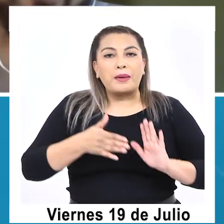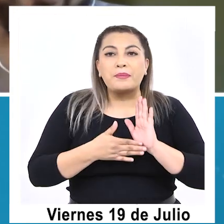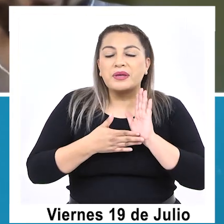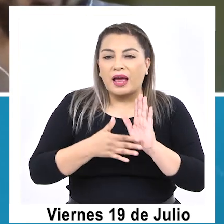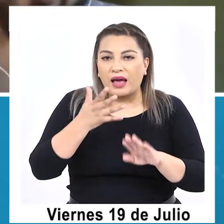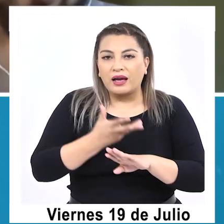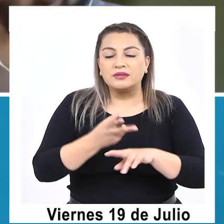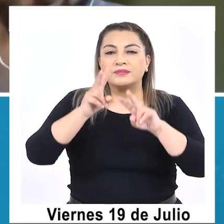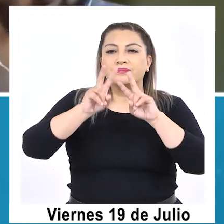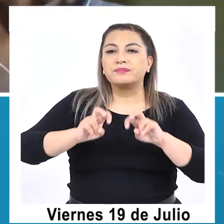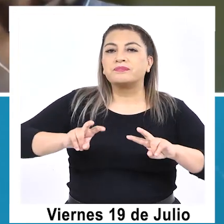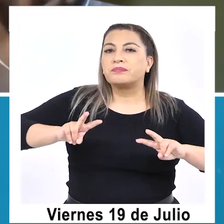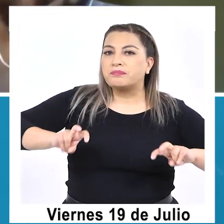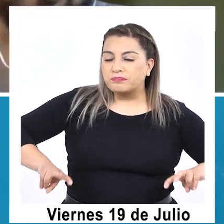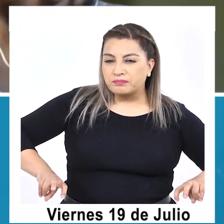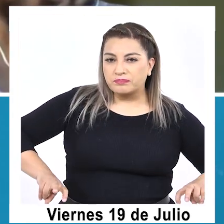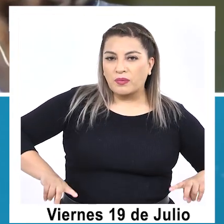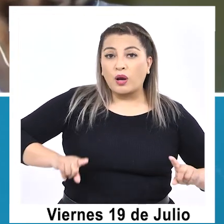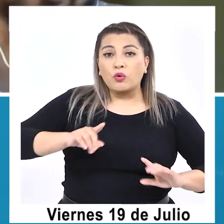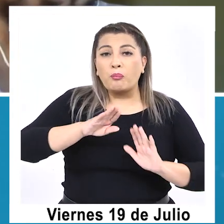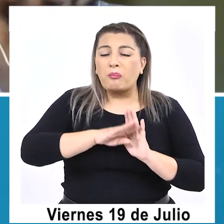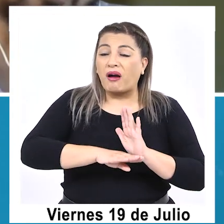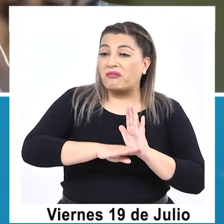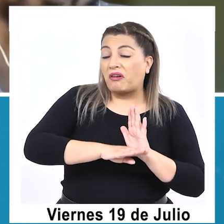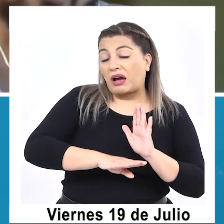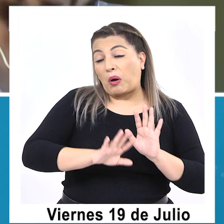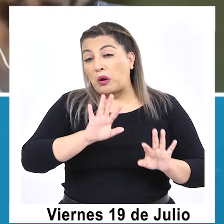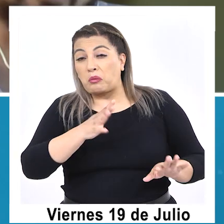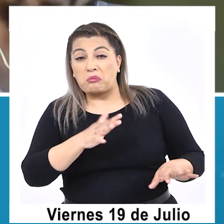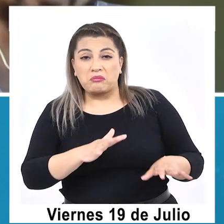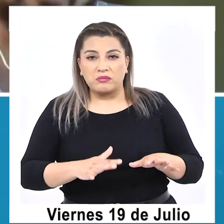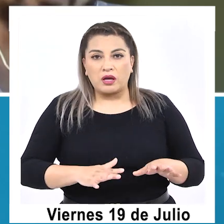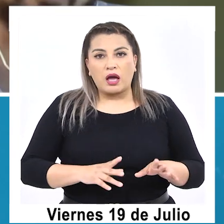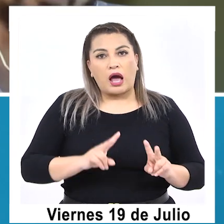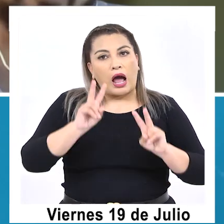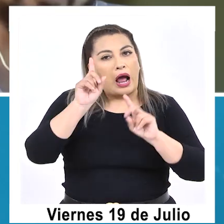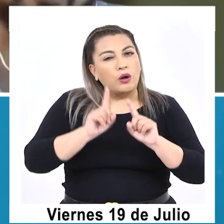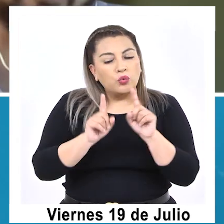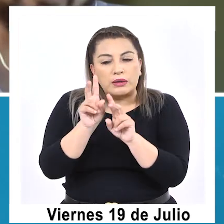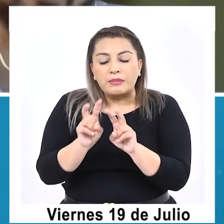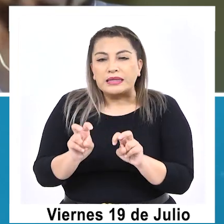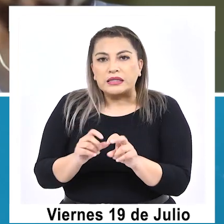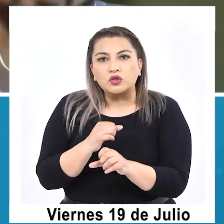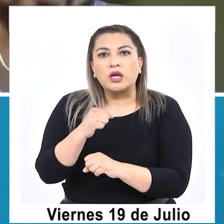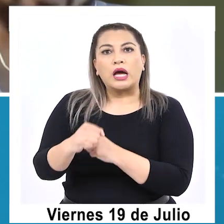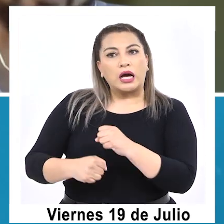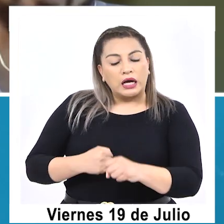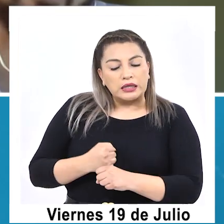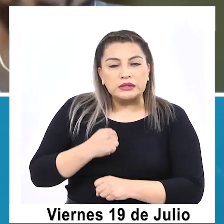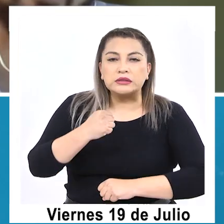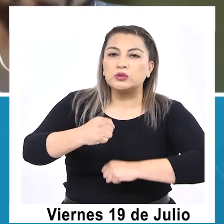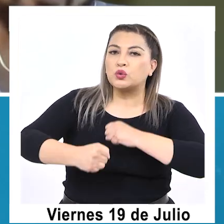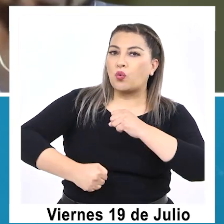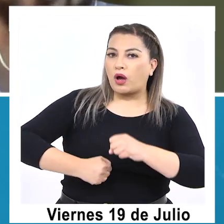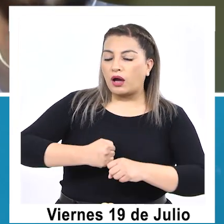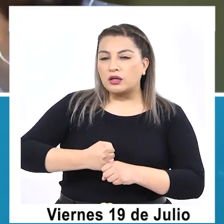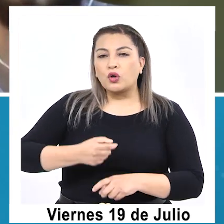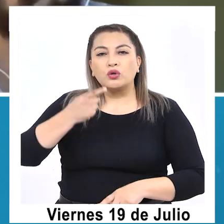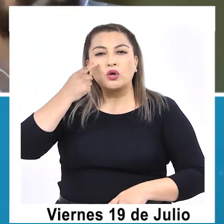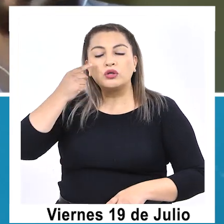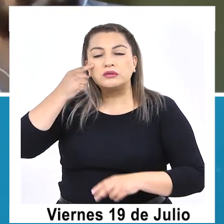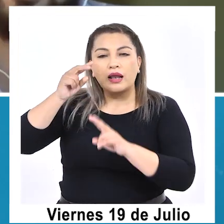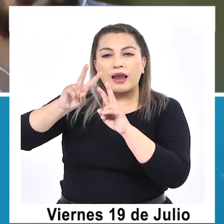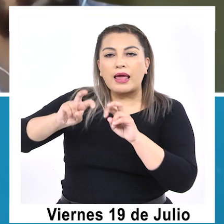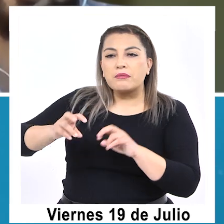que tienen un nivel de evidencia bastante bajo, estudios que llevan años revisando cómo impacta la alimentación y cuáles son